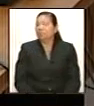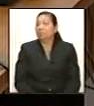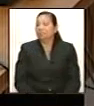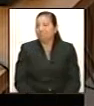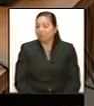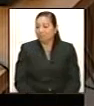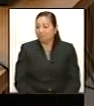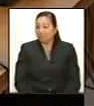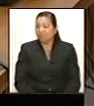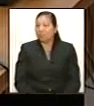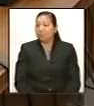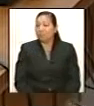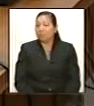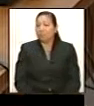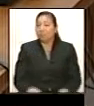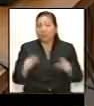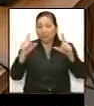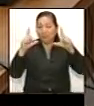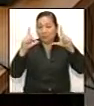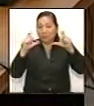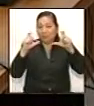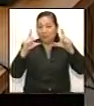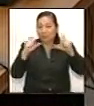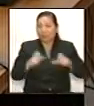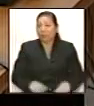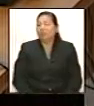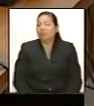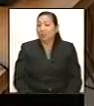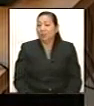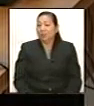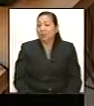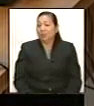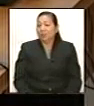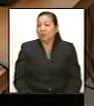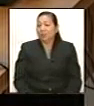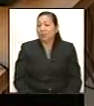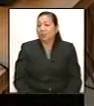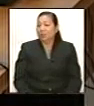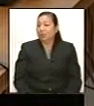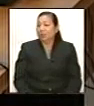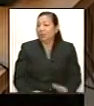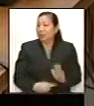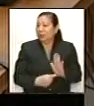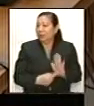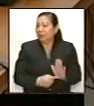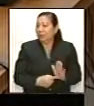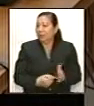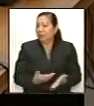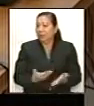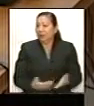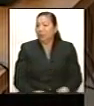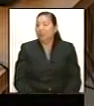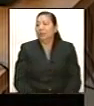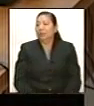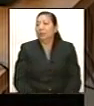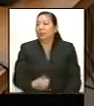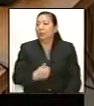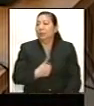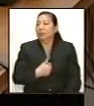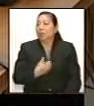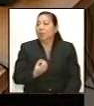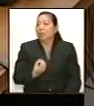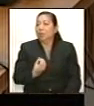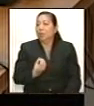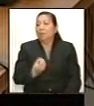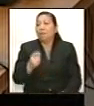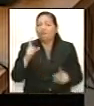una fotos por en primer lugar se presenta hacia mí como